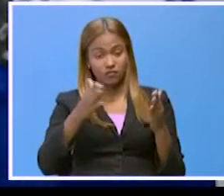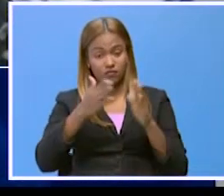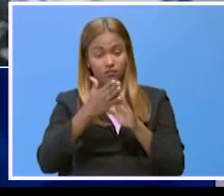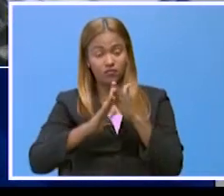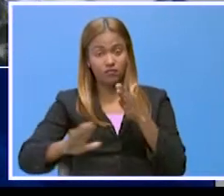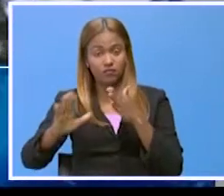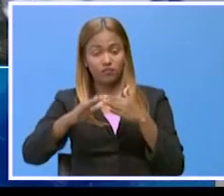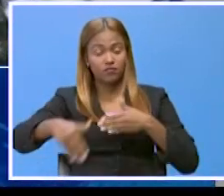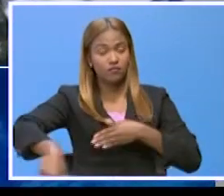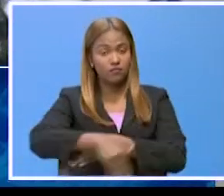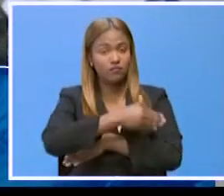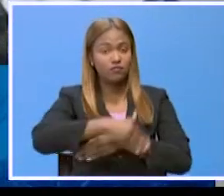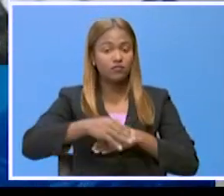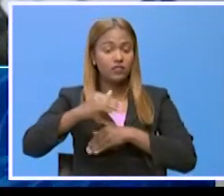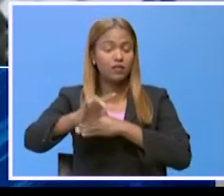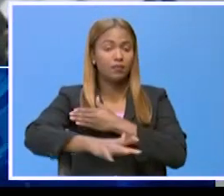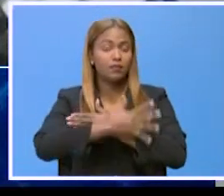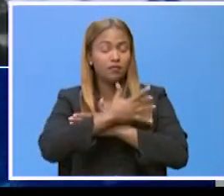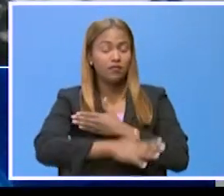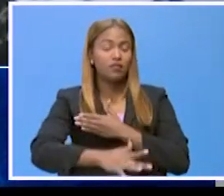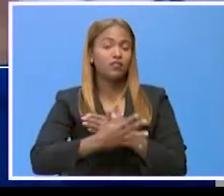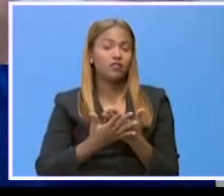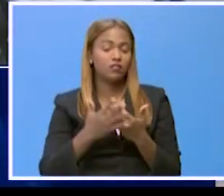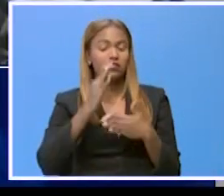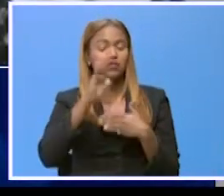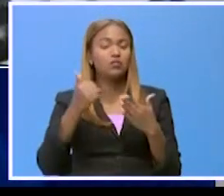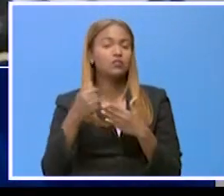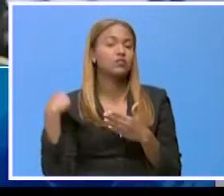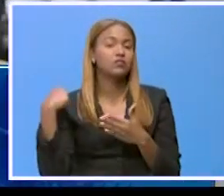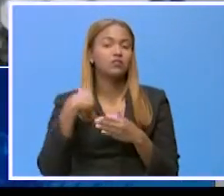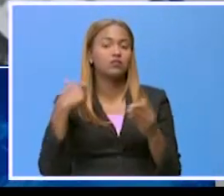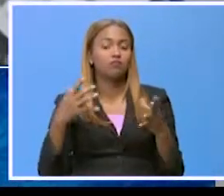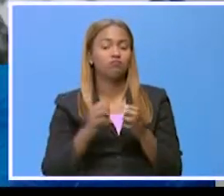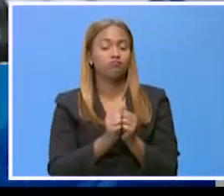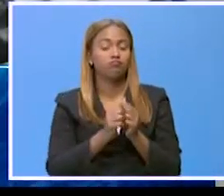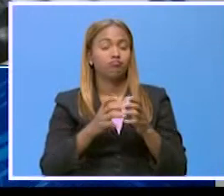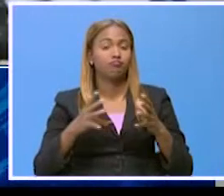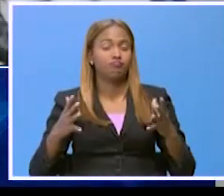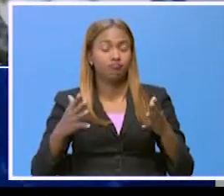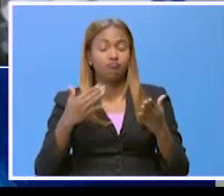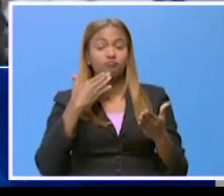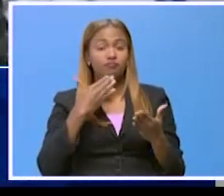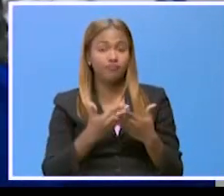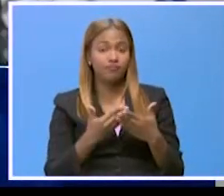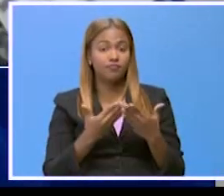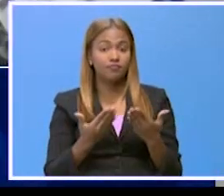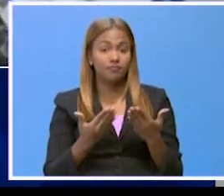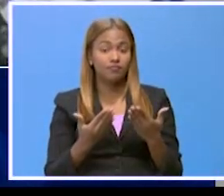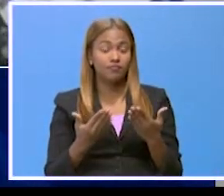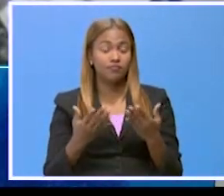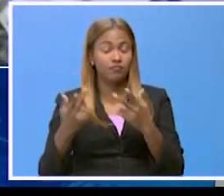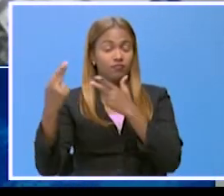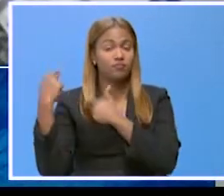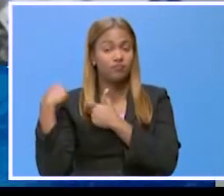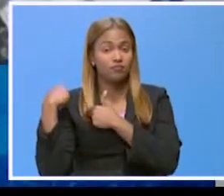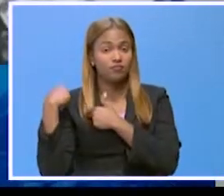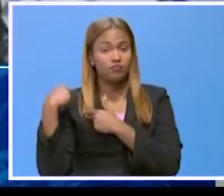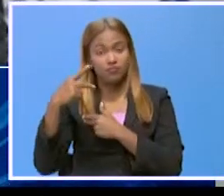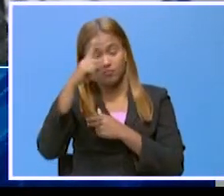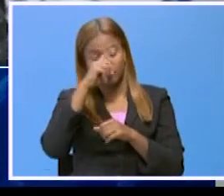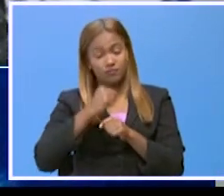en las avenidas las playas vemos todo en un amplio arango de